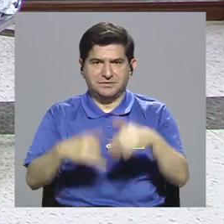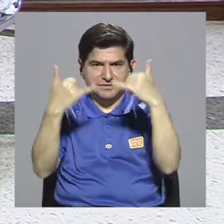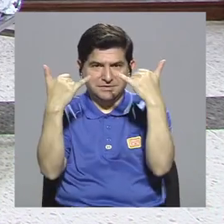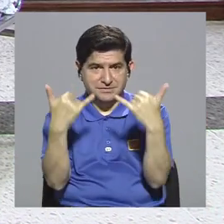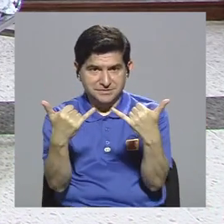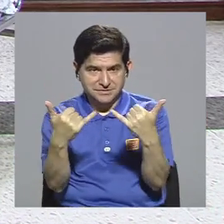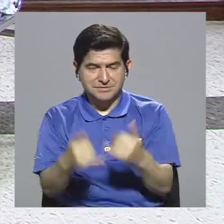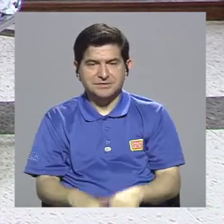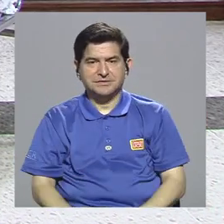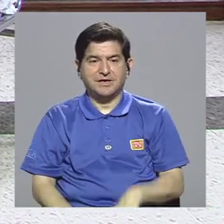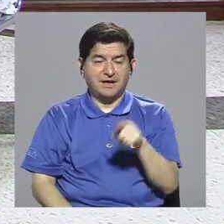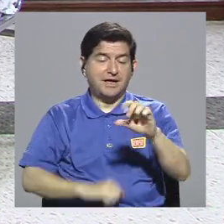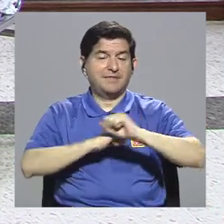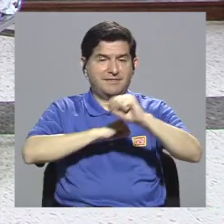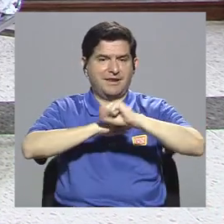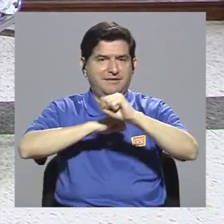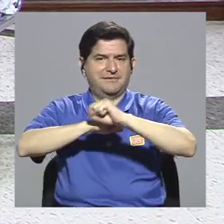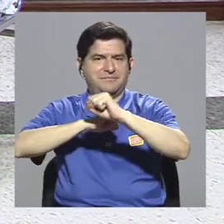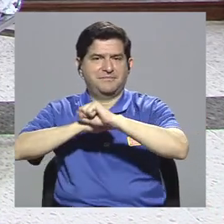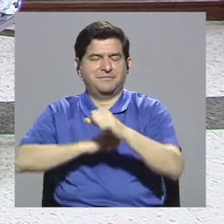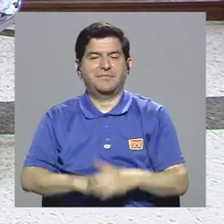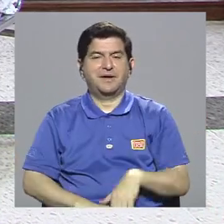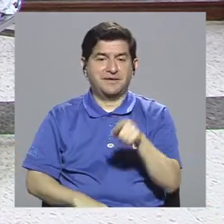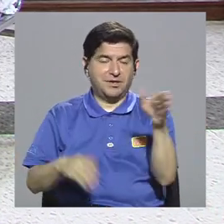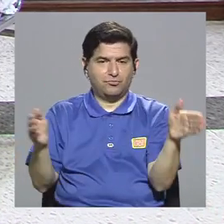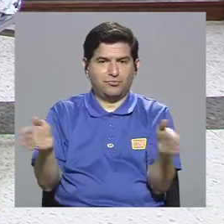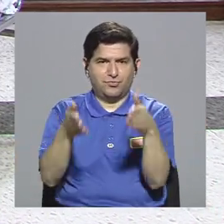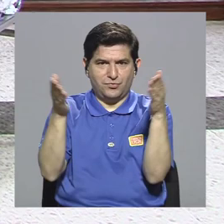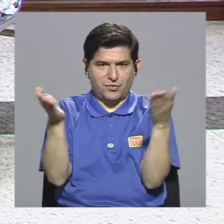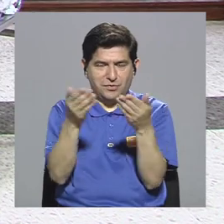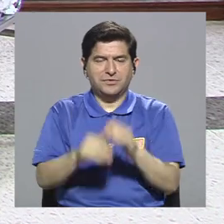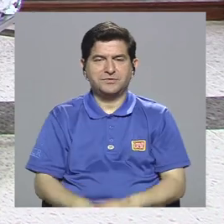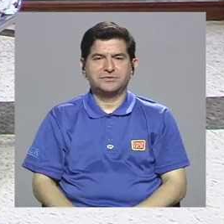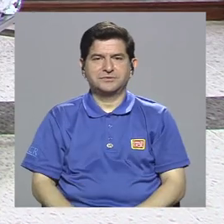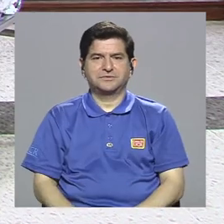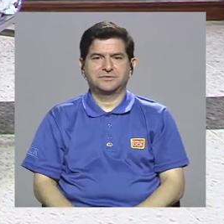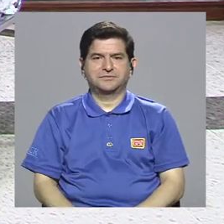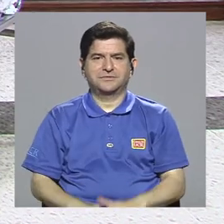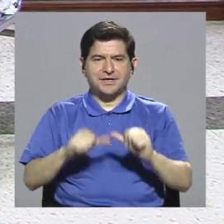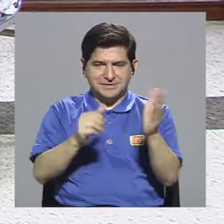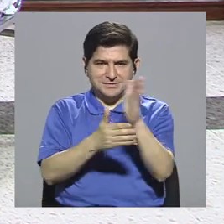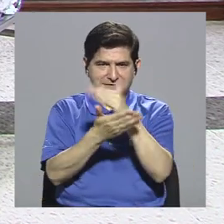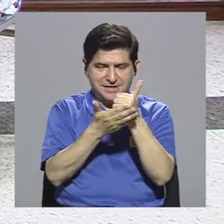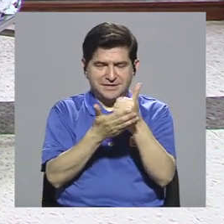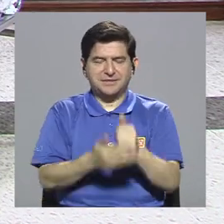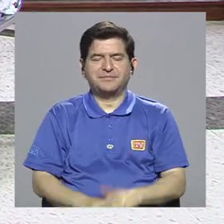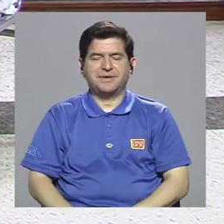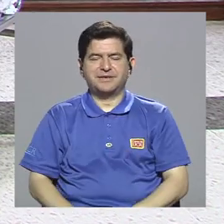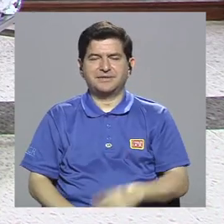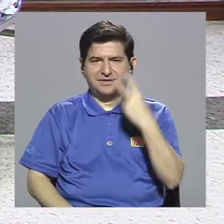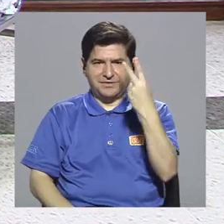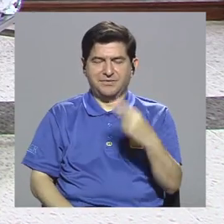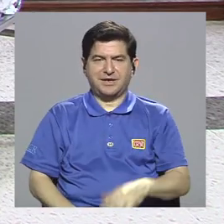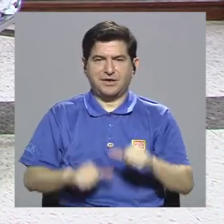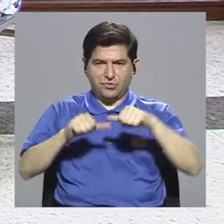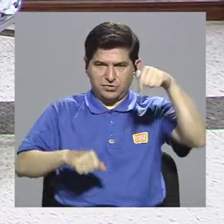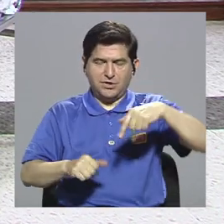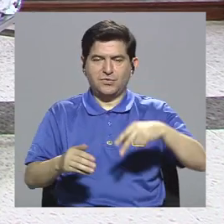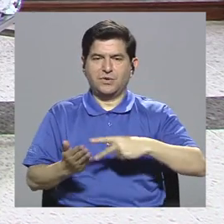esta campaña, ¿verdad?, que ustedes están promoviendo. Nos vemos en el siguiente segmento. Quédense con más de Vivir Mejor.